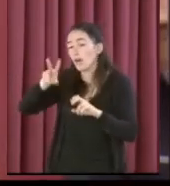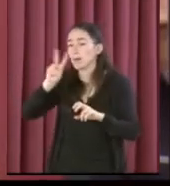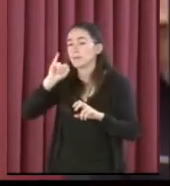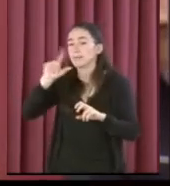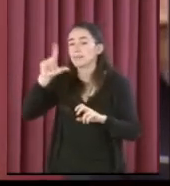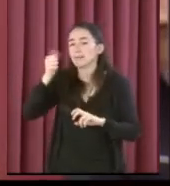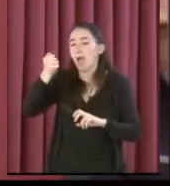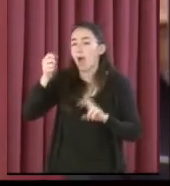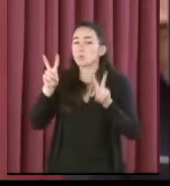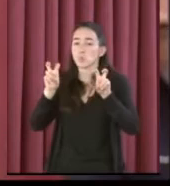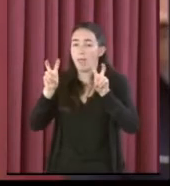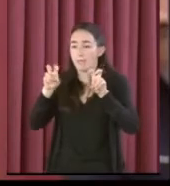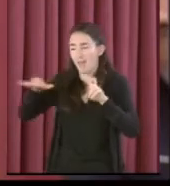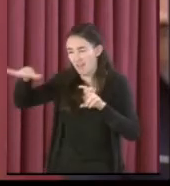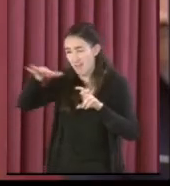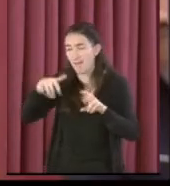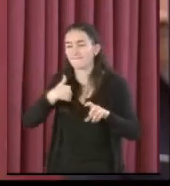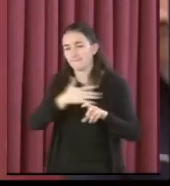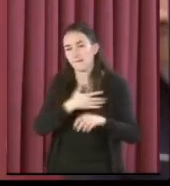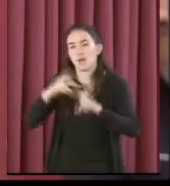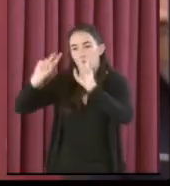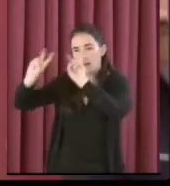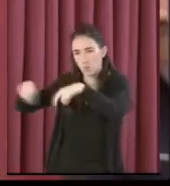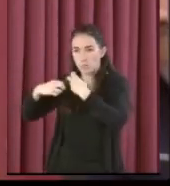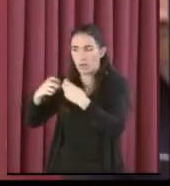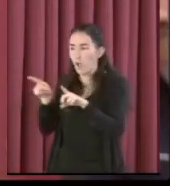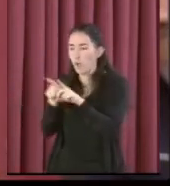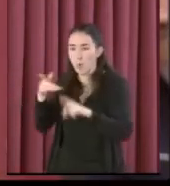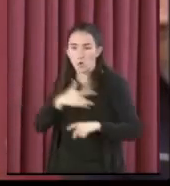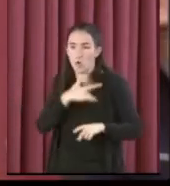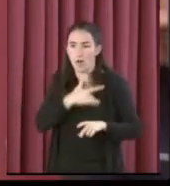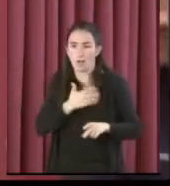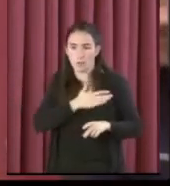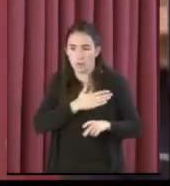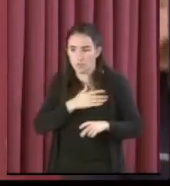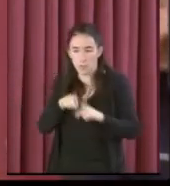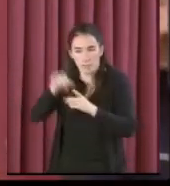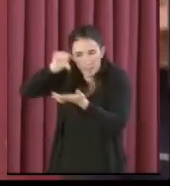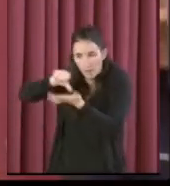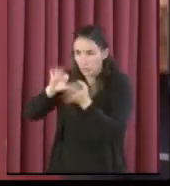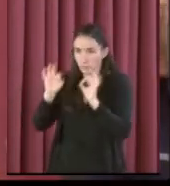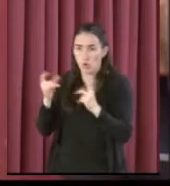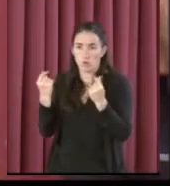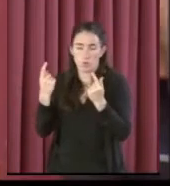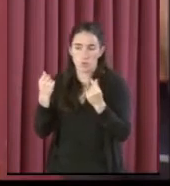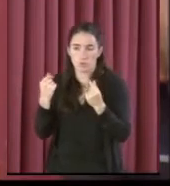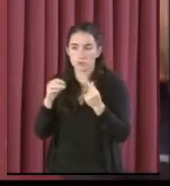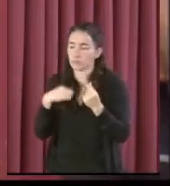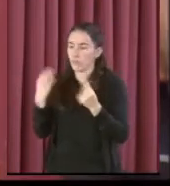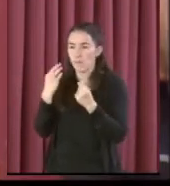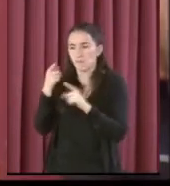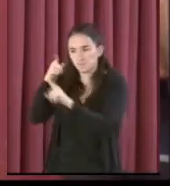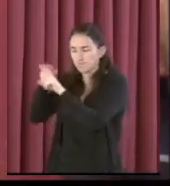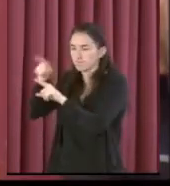Villanueva. O con otras palabras, la recuperación del corazón de Logroño a través de una serie de ambiciosas intervenciones de carácter